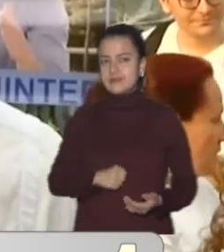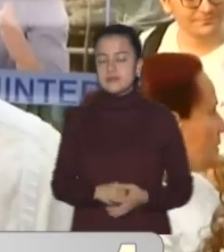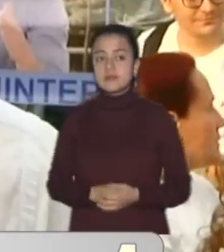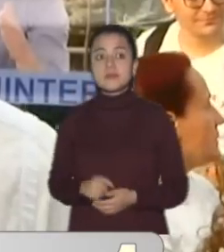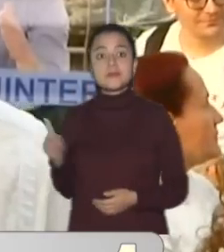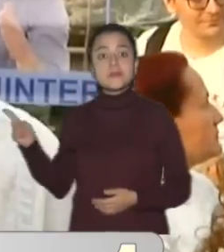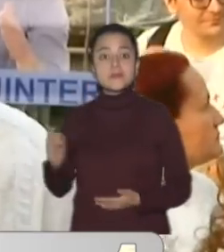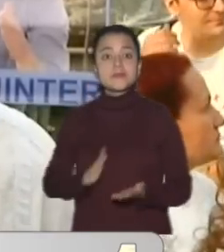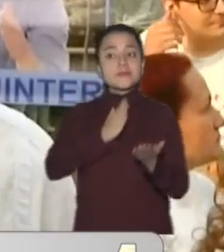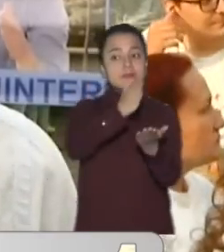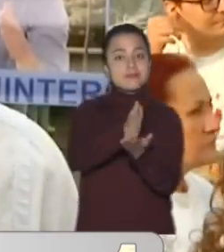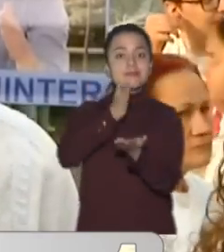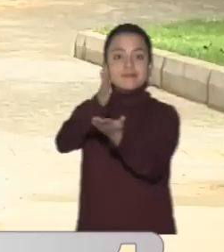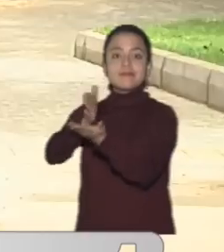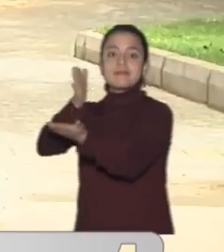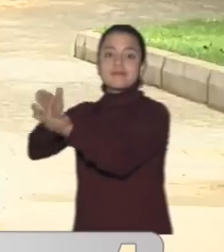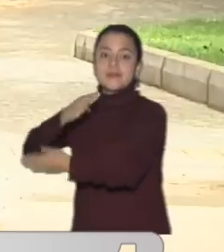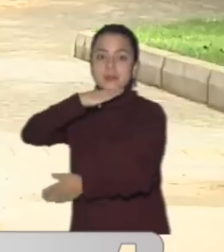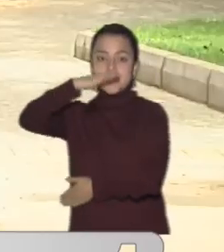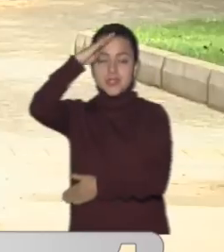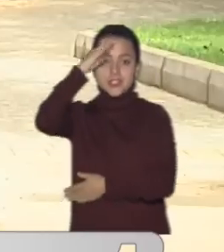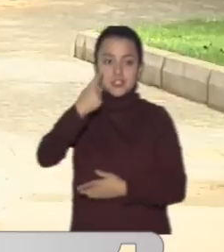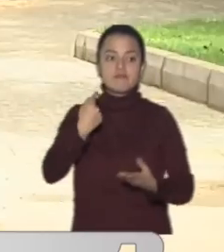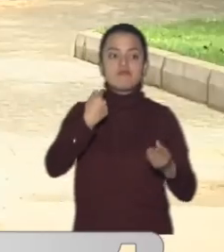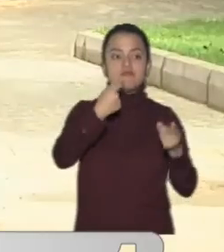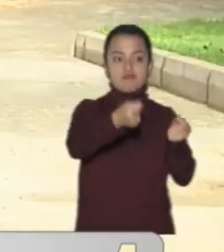Medellín entregando su carta.